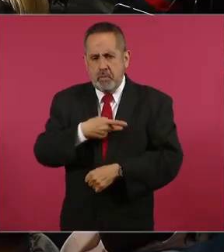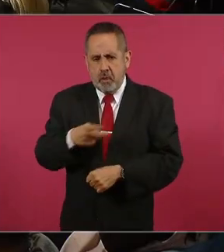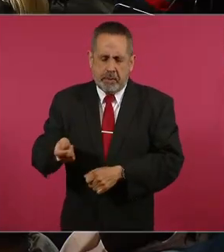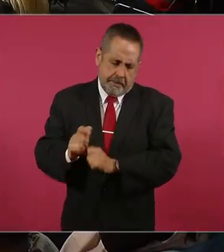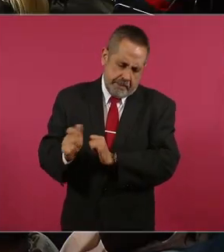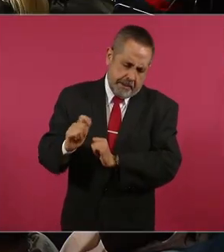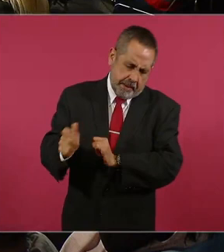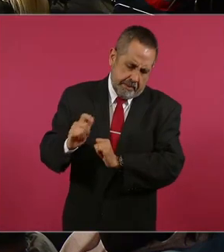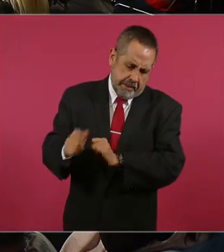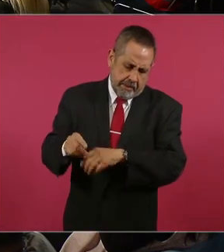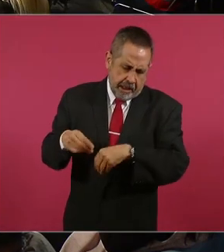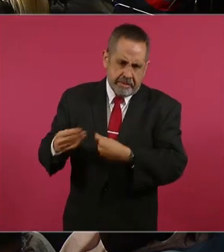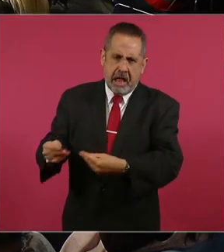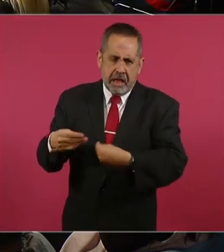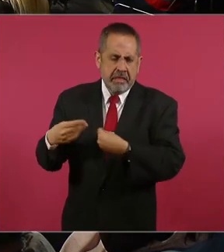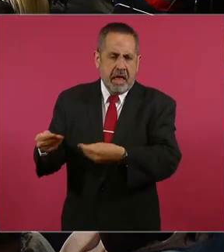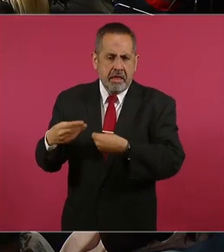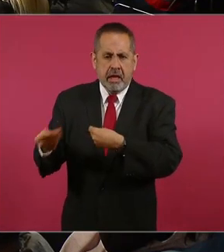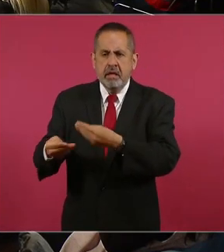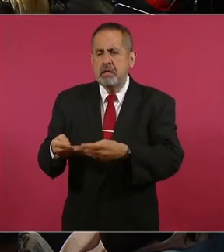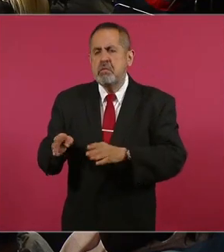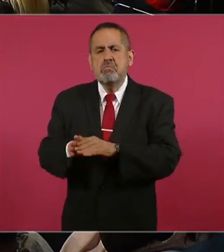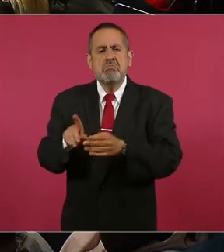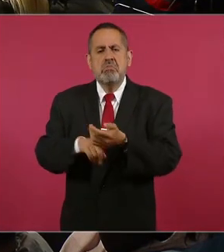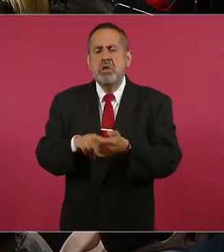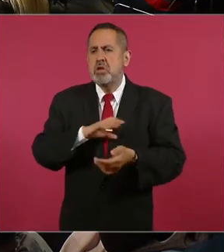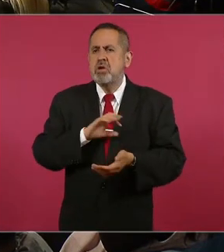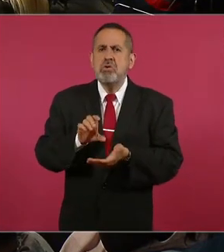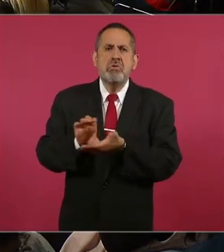Reciben una beca como de